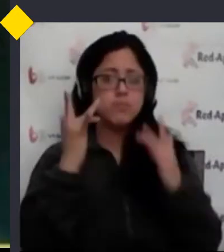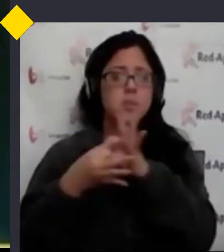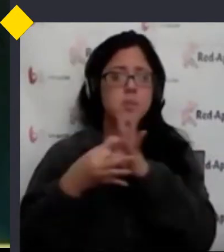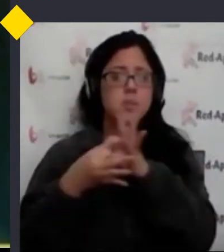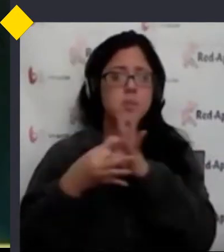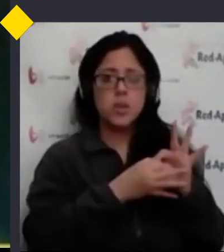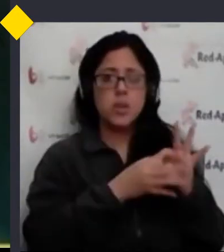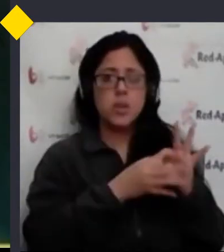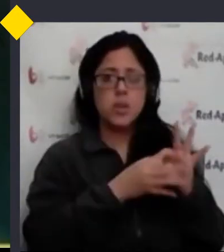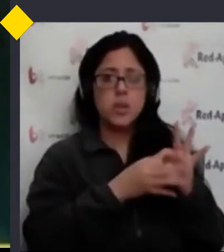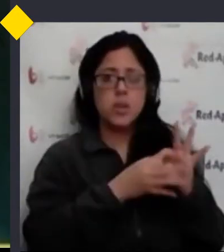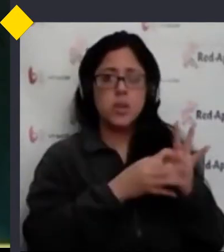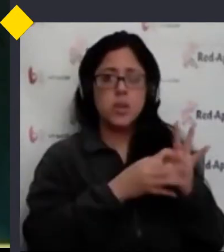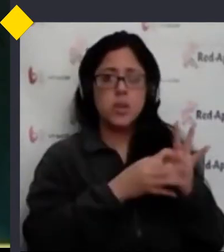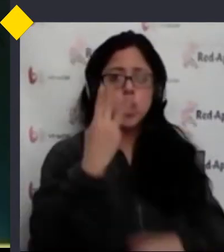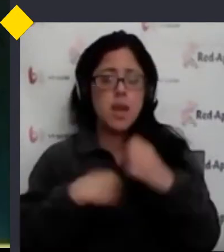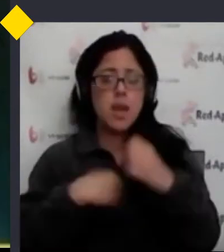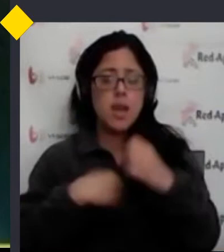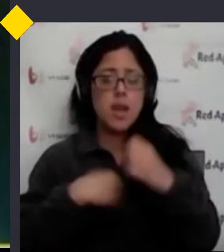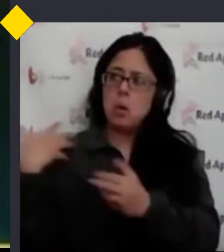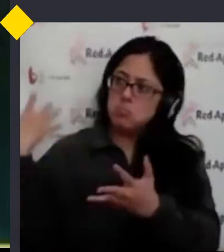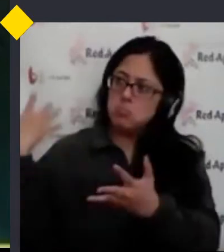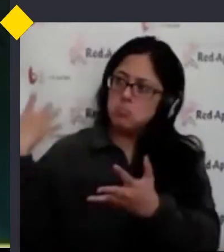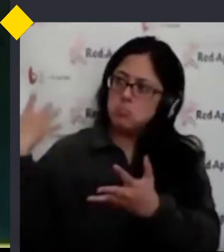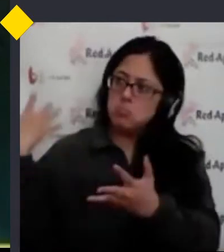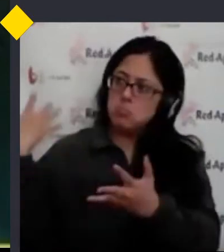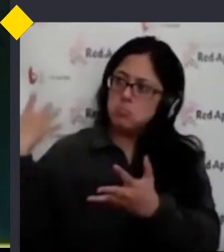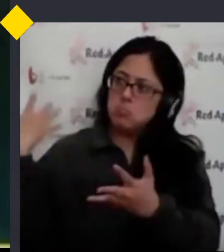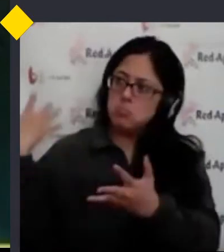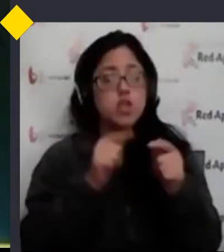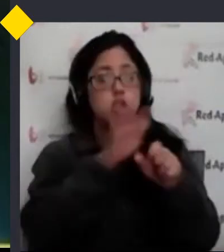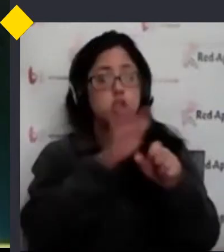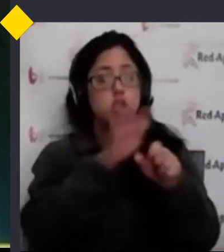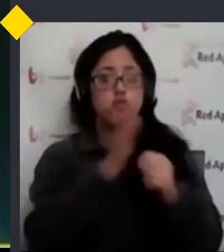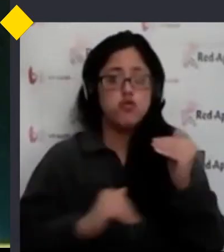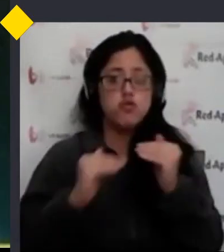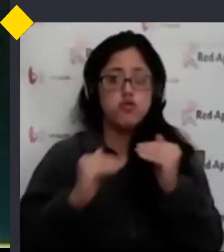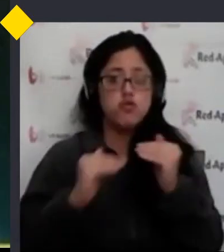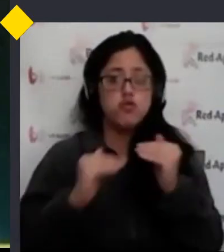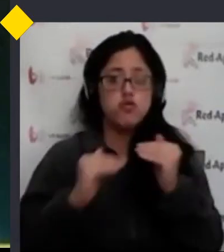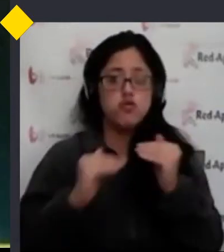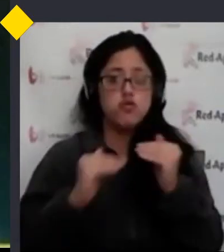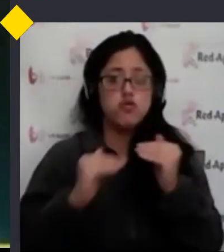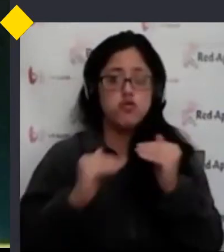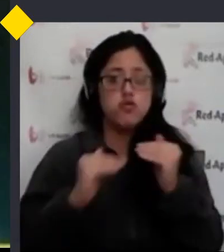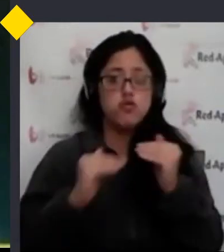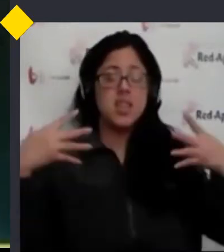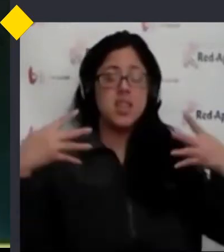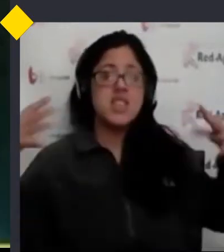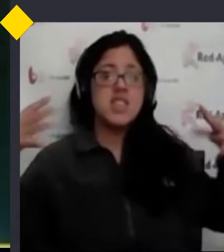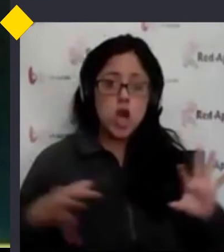visto mucho avance. Desde Iguales creamos la red Pride Connection Chile, que es una red que está en muchos países